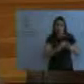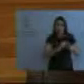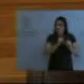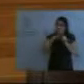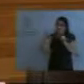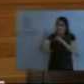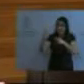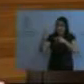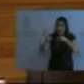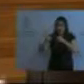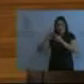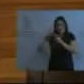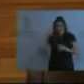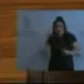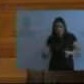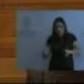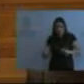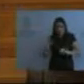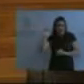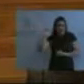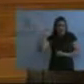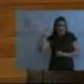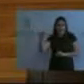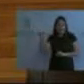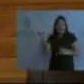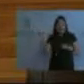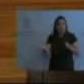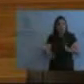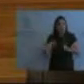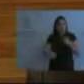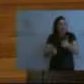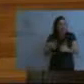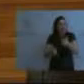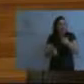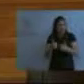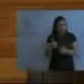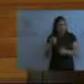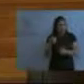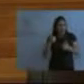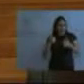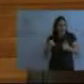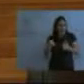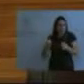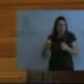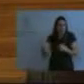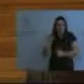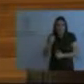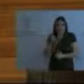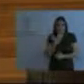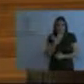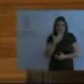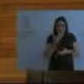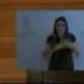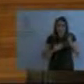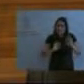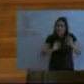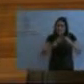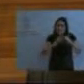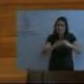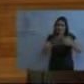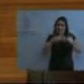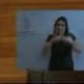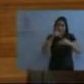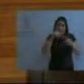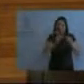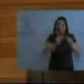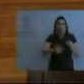hacia armadores extranjeros. Por lo tanto, se enfrentan con importante competencia con los mercados asiáticos, así que la especialización en estos astilleros asturianos tiene